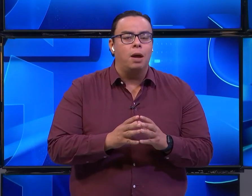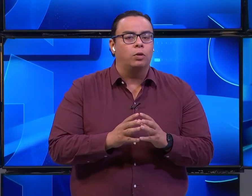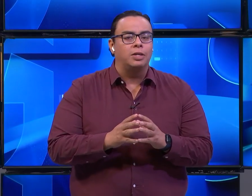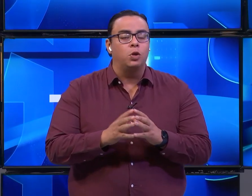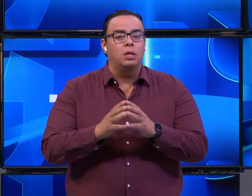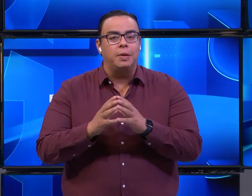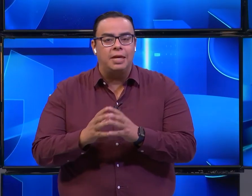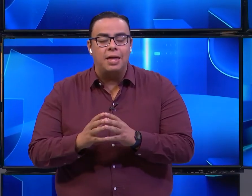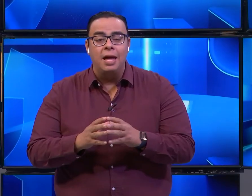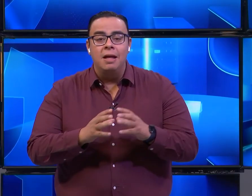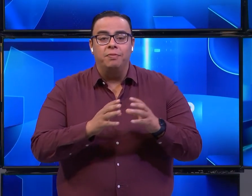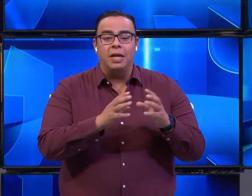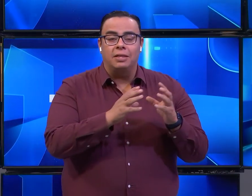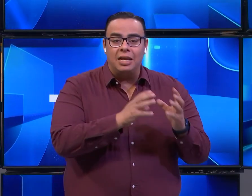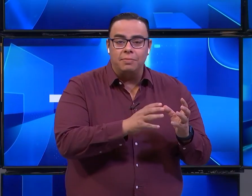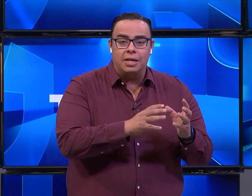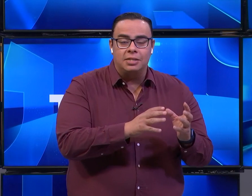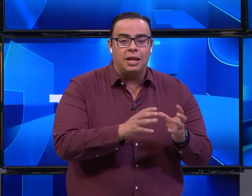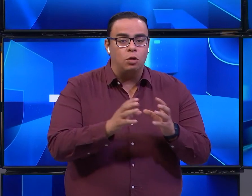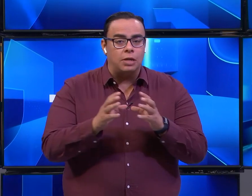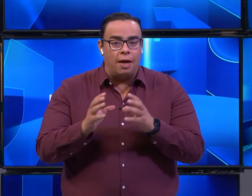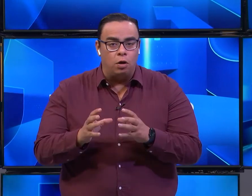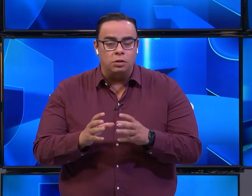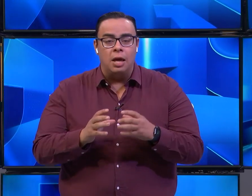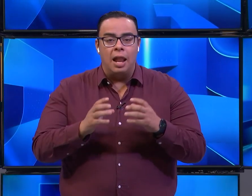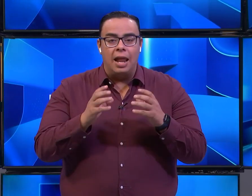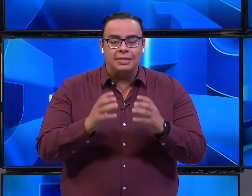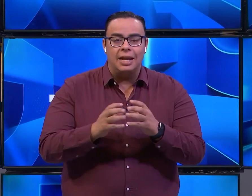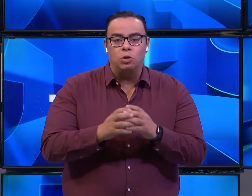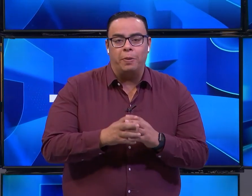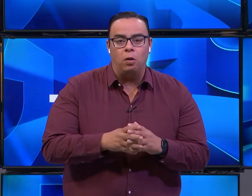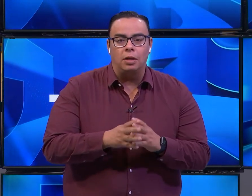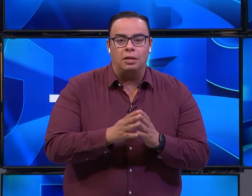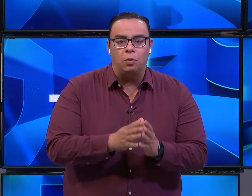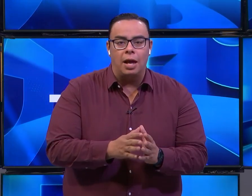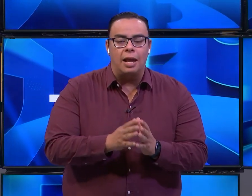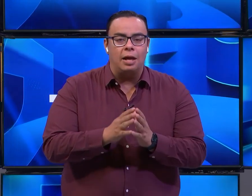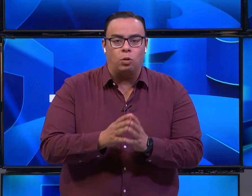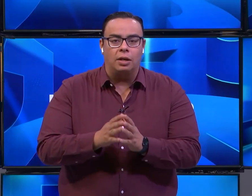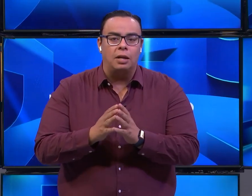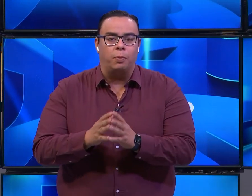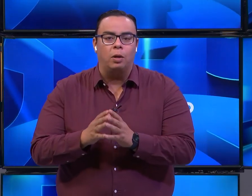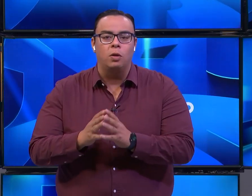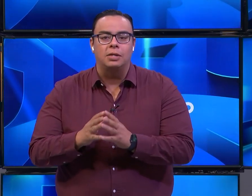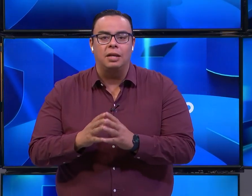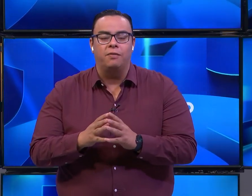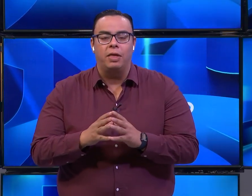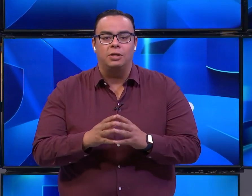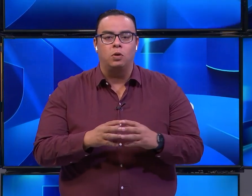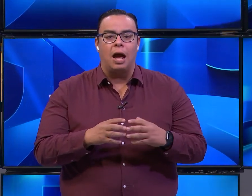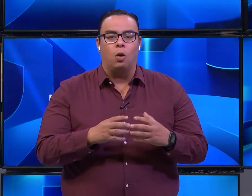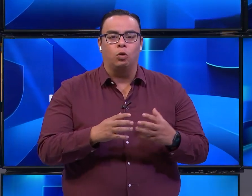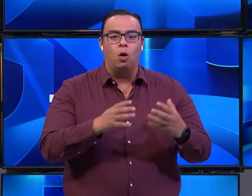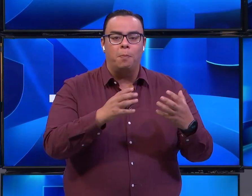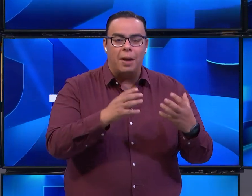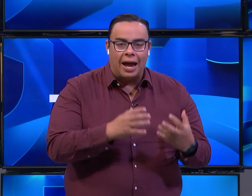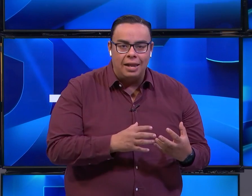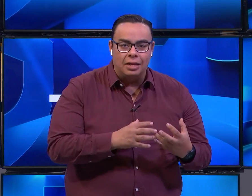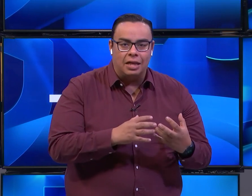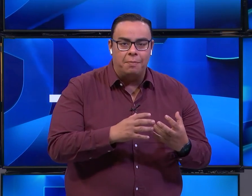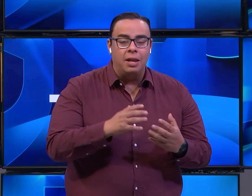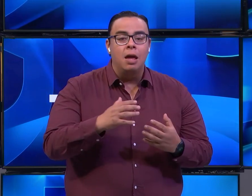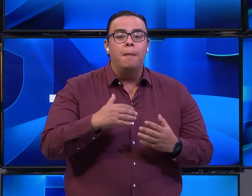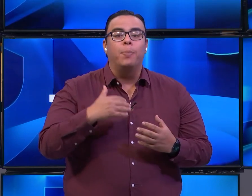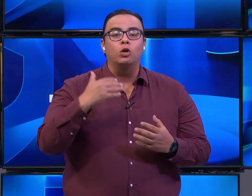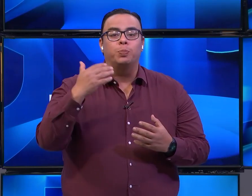en una votación dividida de 3 magistrados a 2, la Sala Superior del Tribunal Electoral del Poder Judicial de la Federación acordó bajar